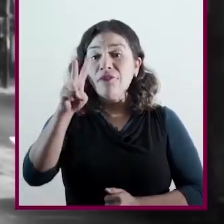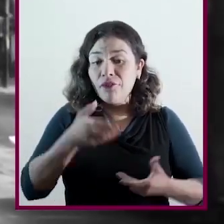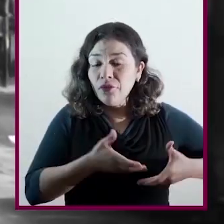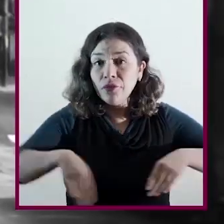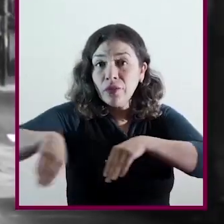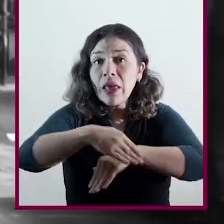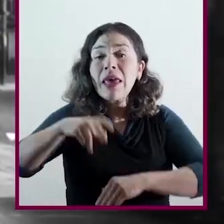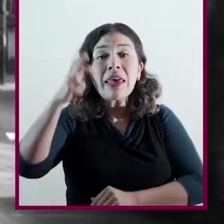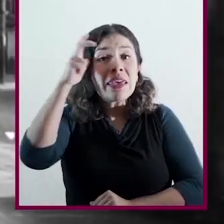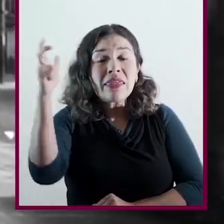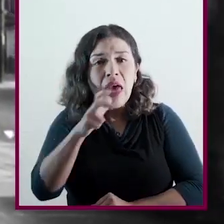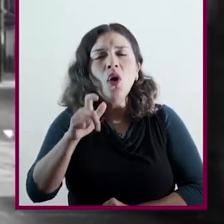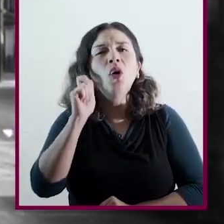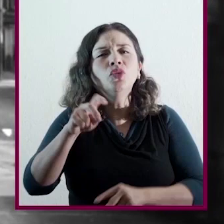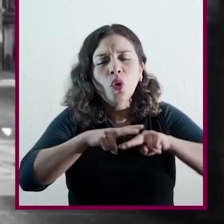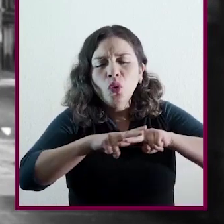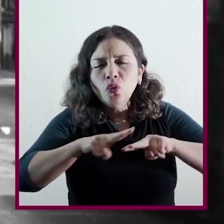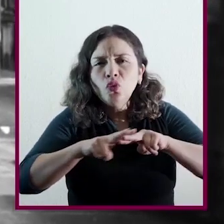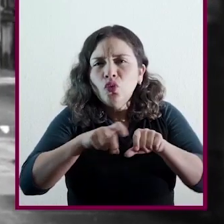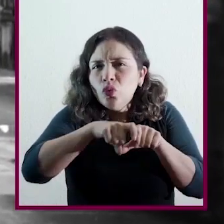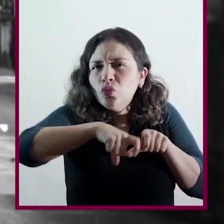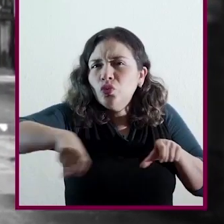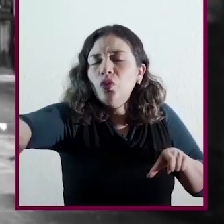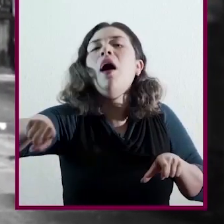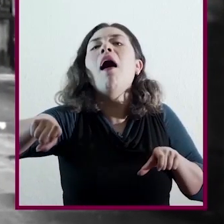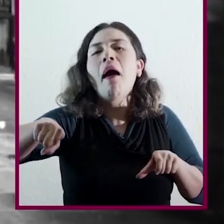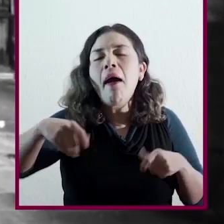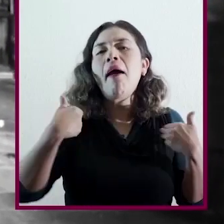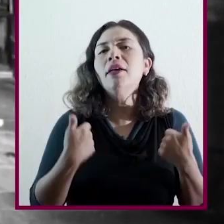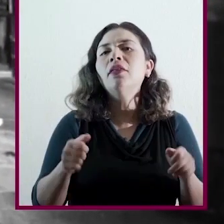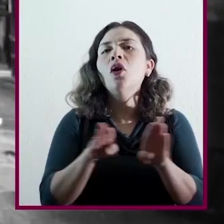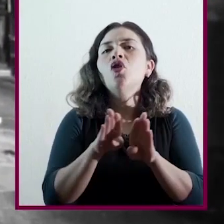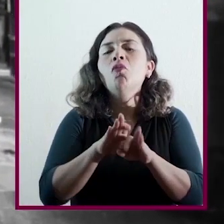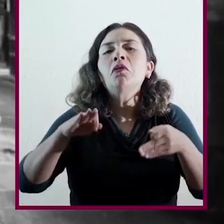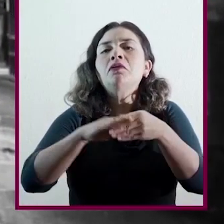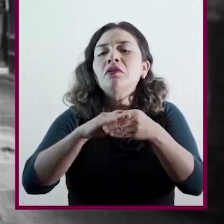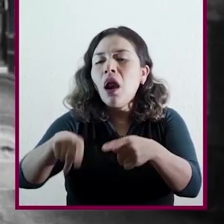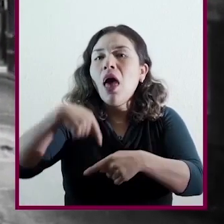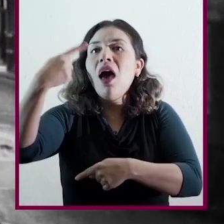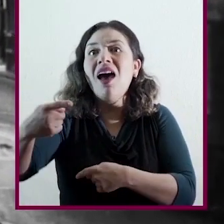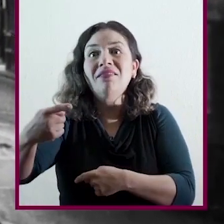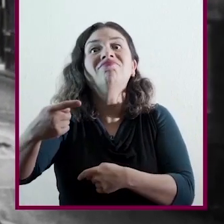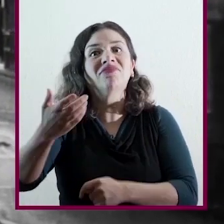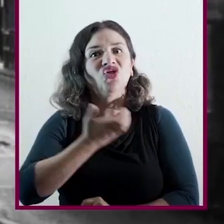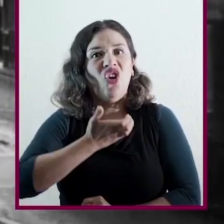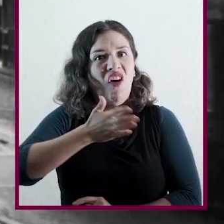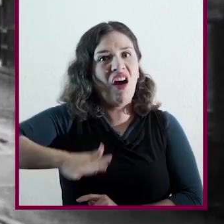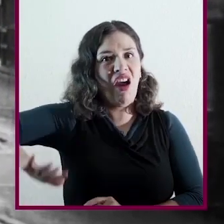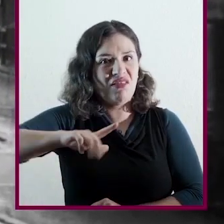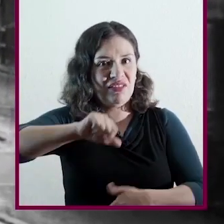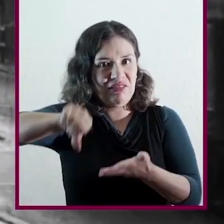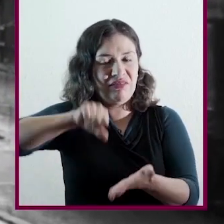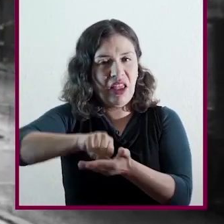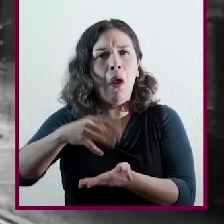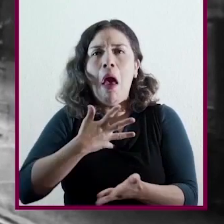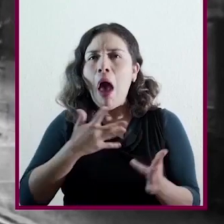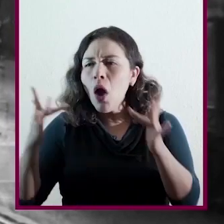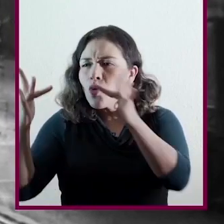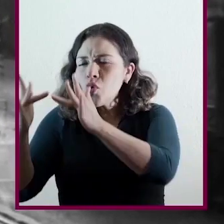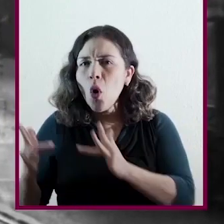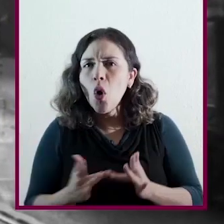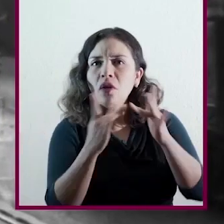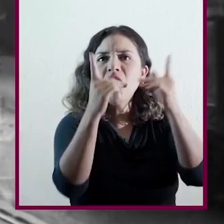En la avenida Hidalgo, el paso del tranvía dictaba el ritmo cotidiano a unos pasos del primer cuadro, conectando